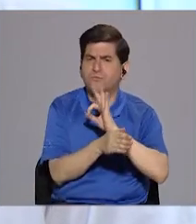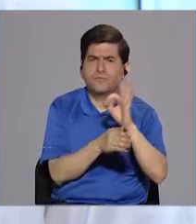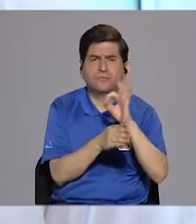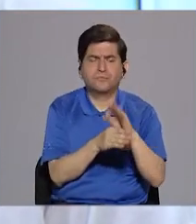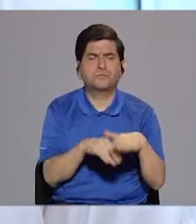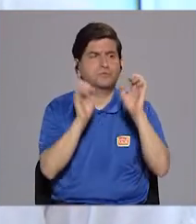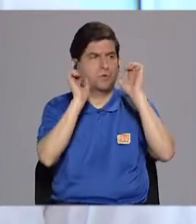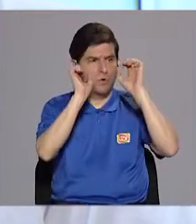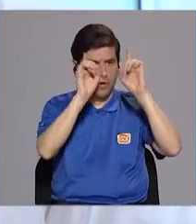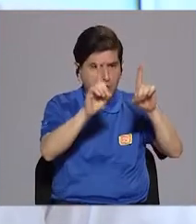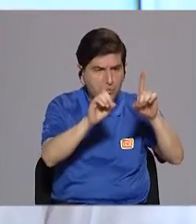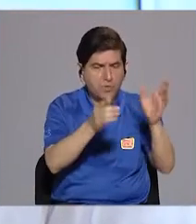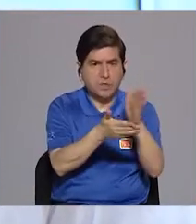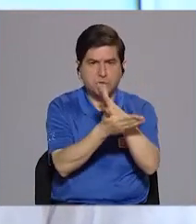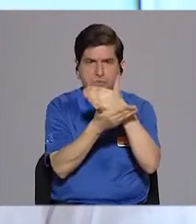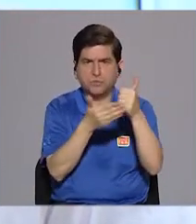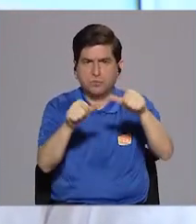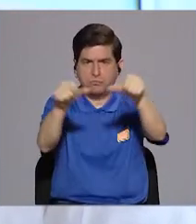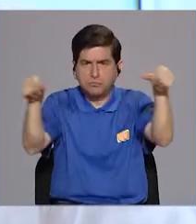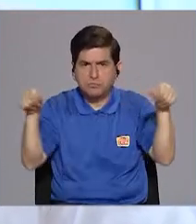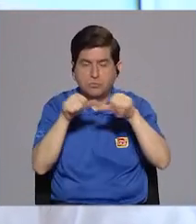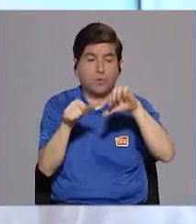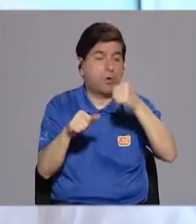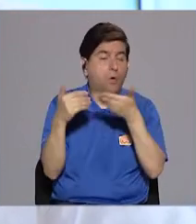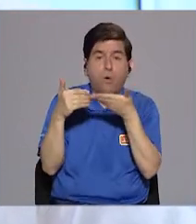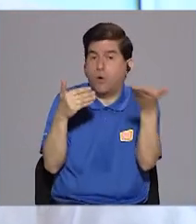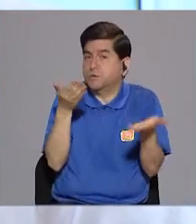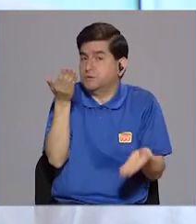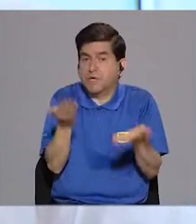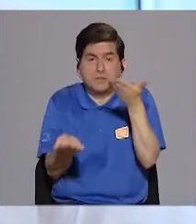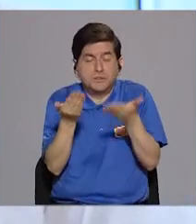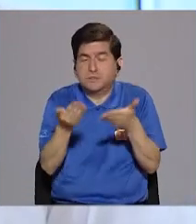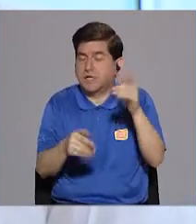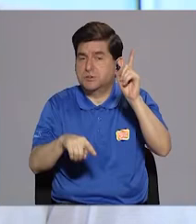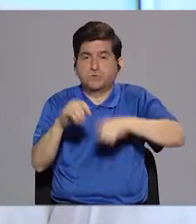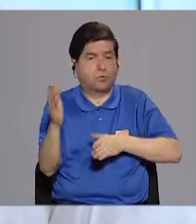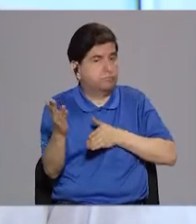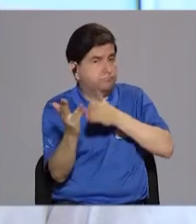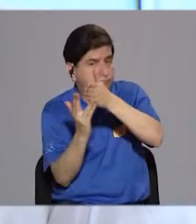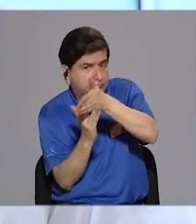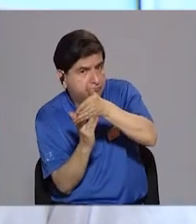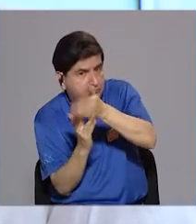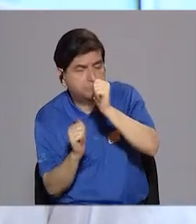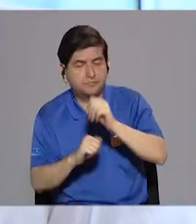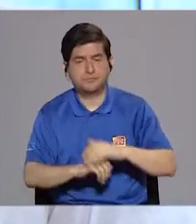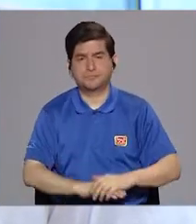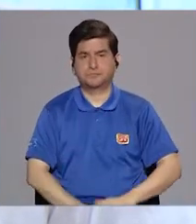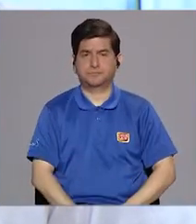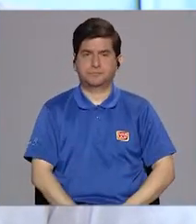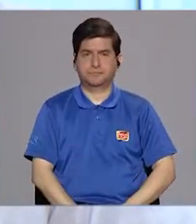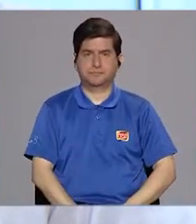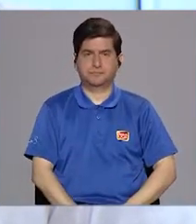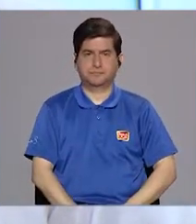de educar en ciertos aspectos que otras cosas no llegan ahí. Entonces,